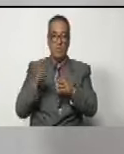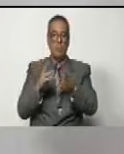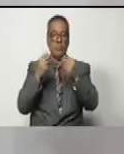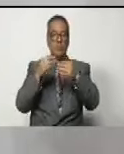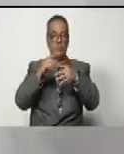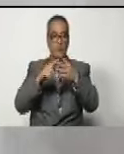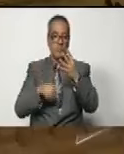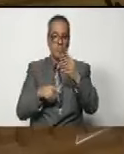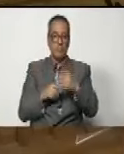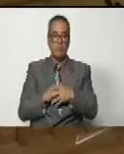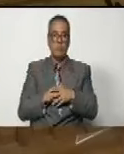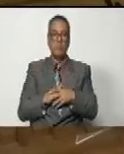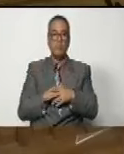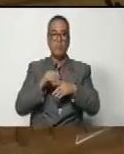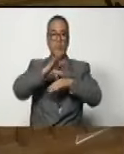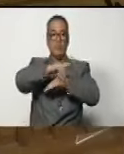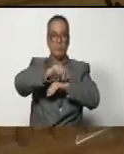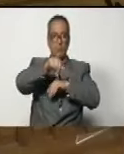muchos aspectos.